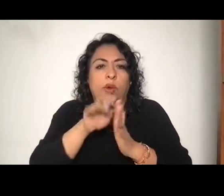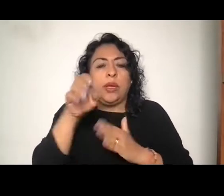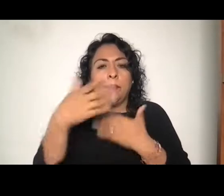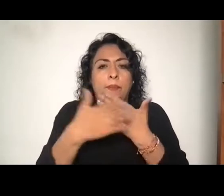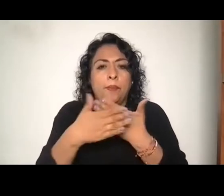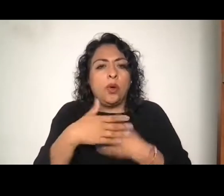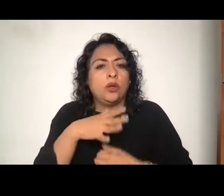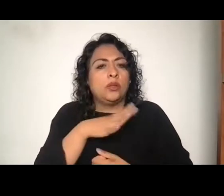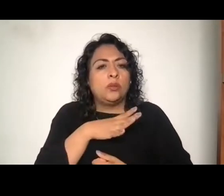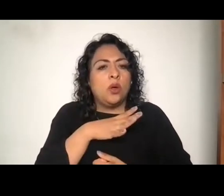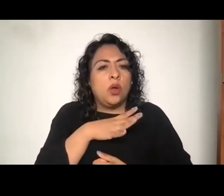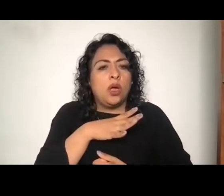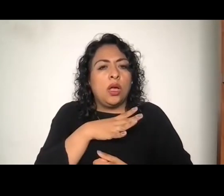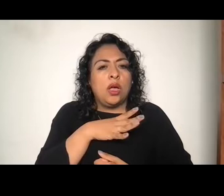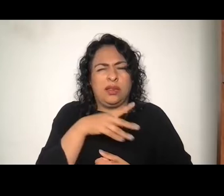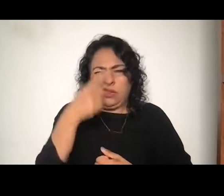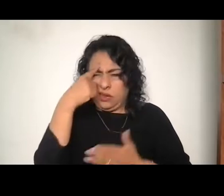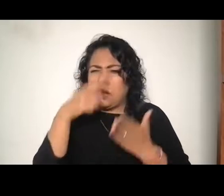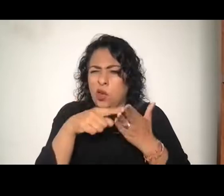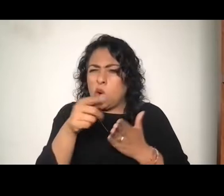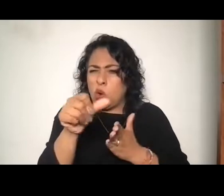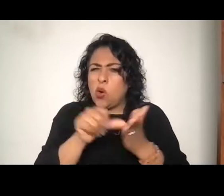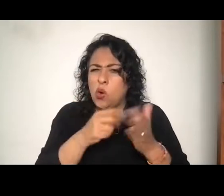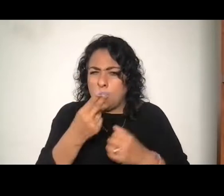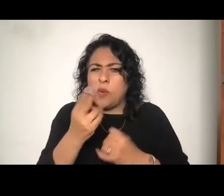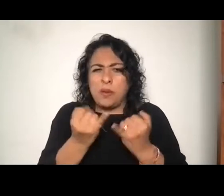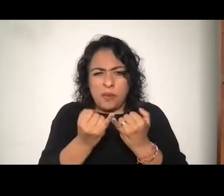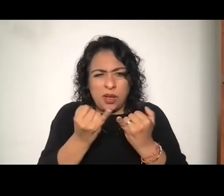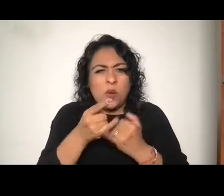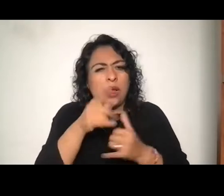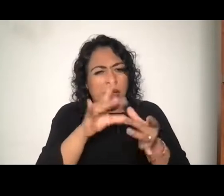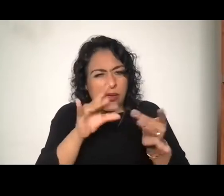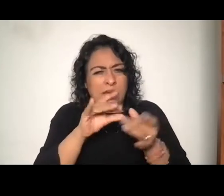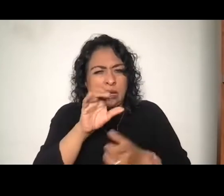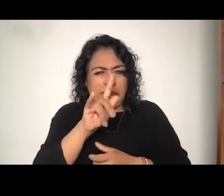próximamente, este mes me parece, nos lo aclaras ahorita, Cris,